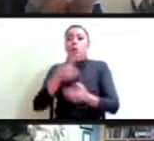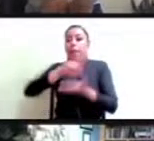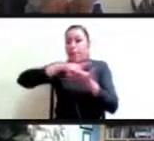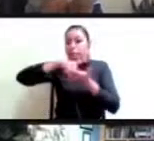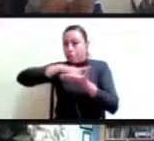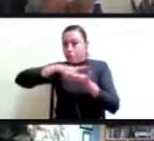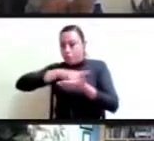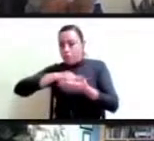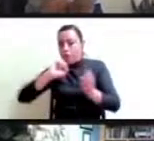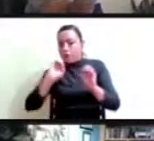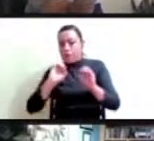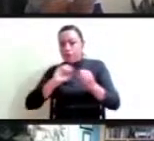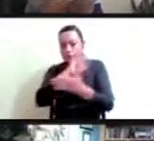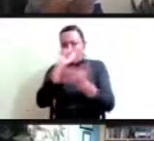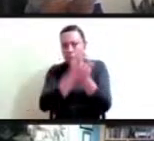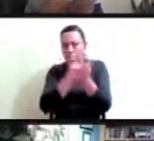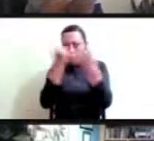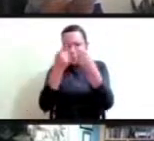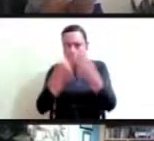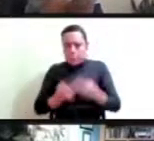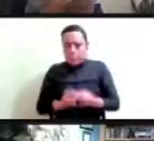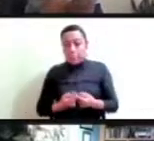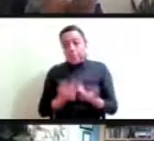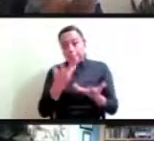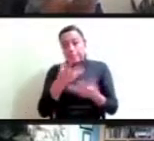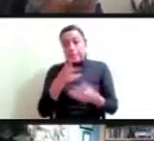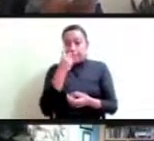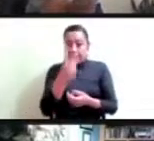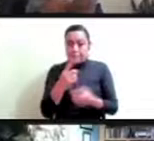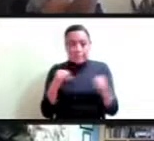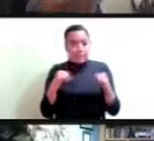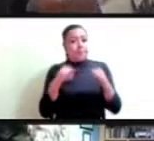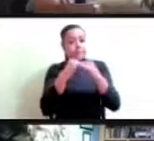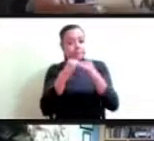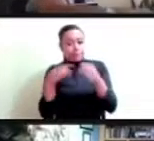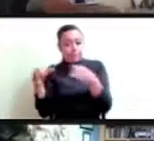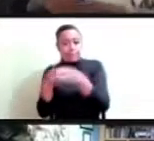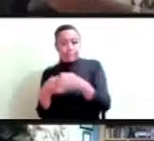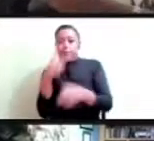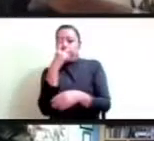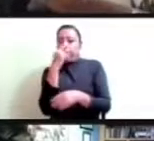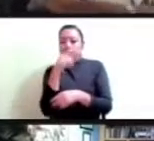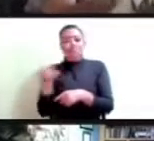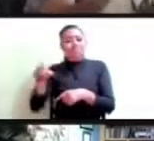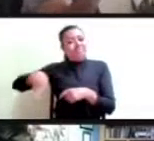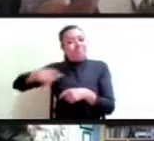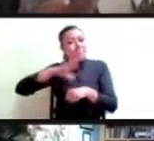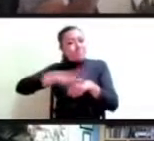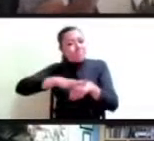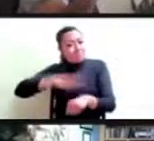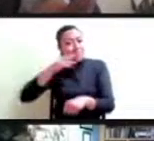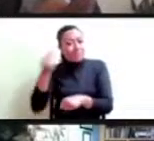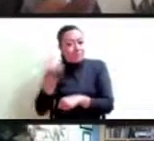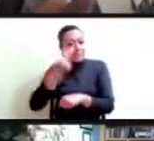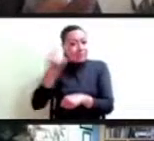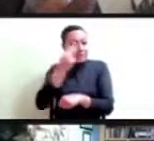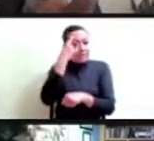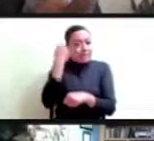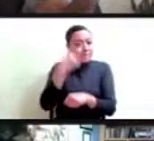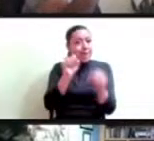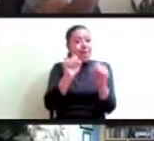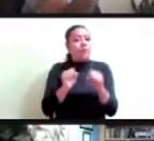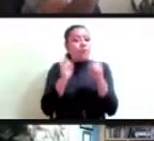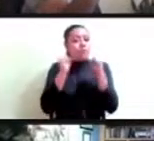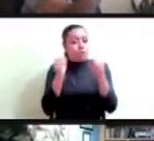que las instituciones policiales son las que más se identifican con la necesidad de fortalecimiento de su